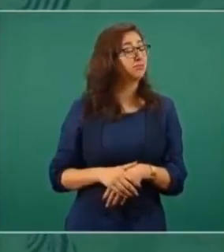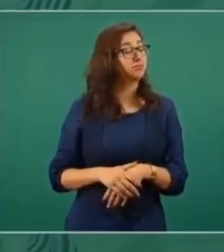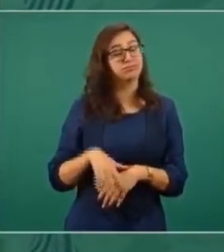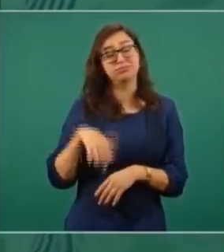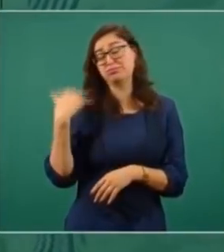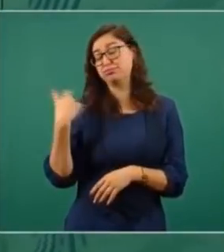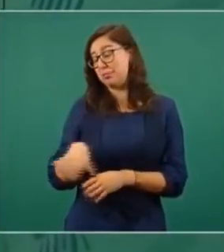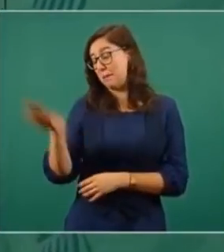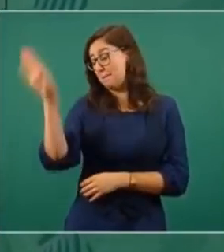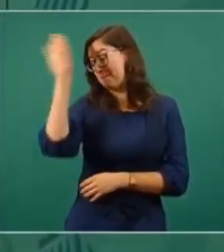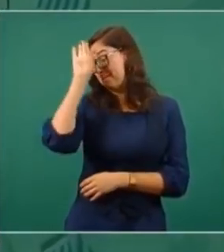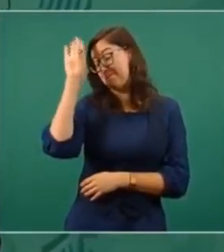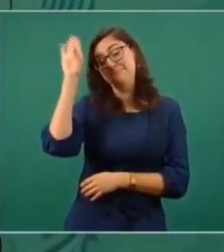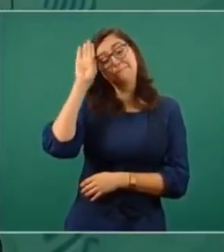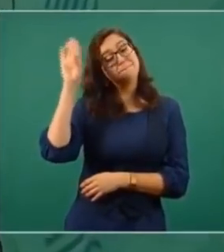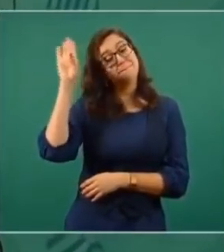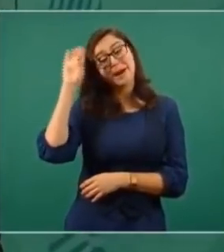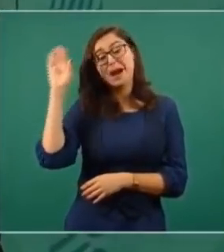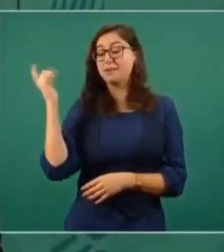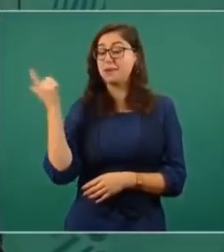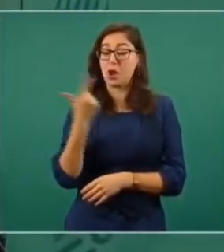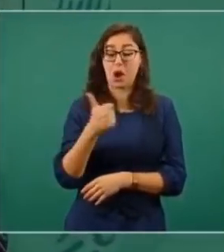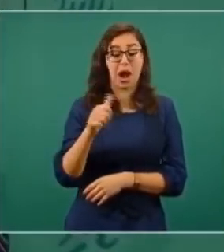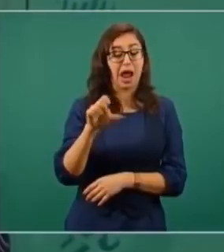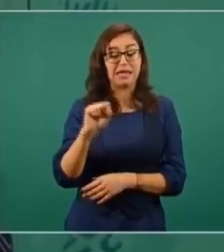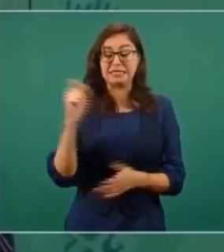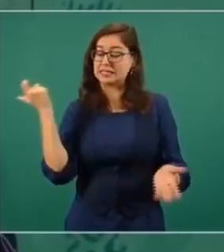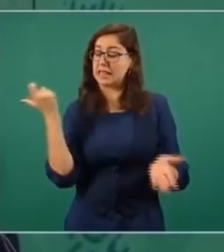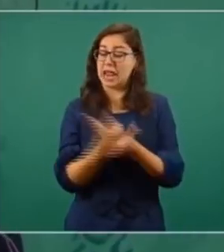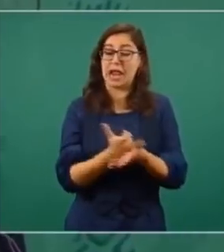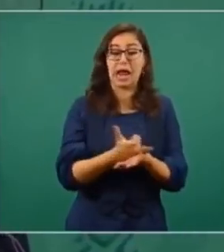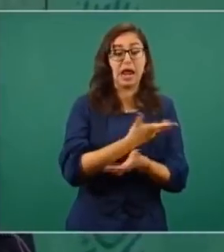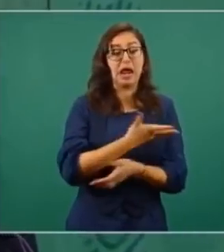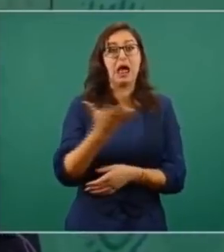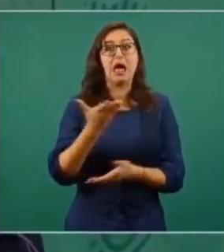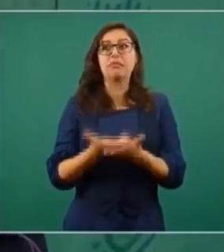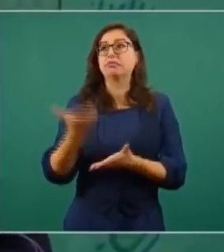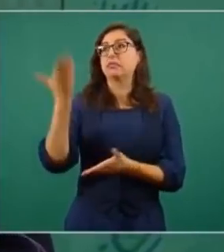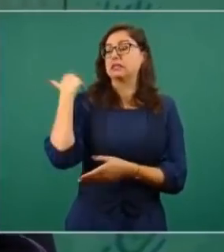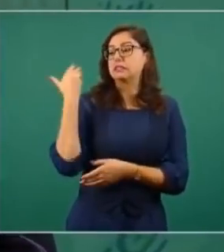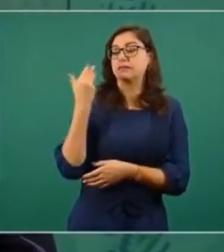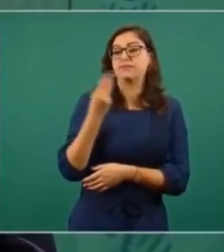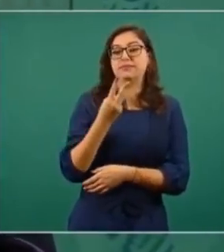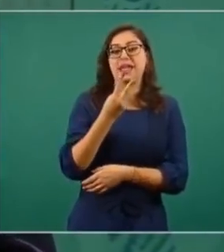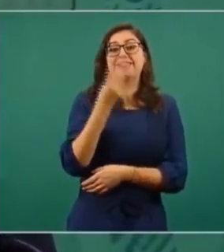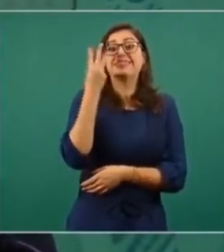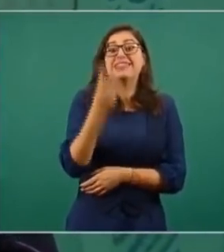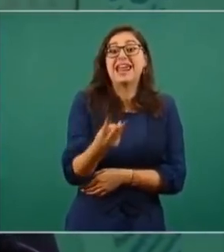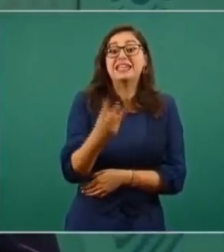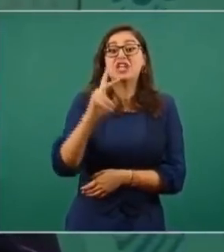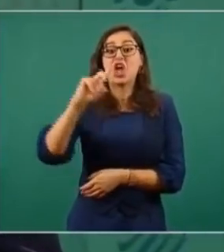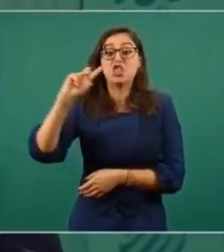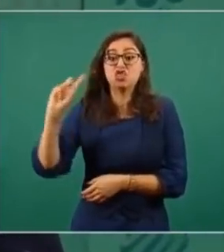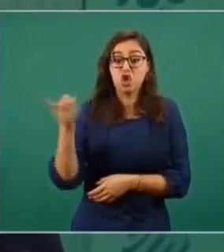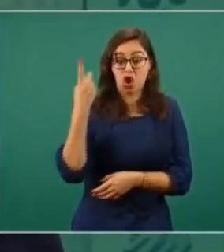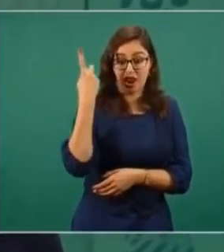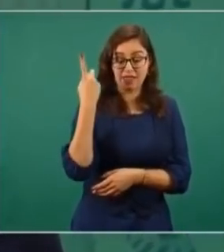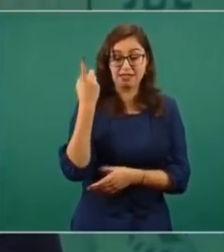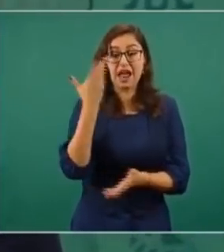nunca, como no se veía antes, de $3 por unidad a $200,